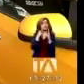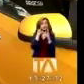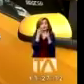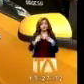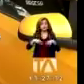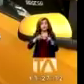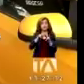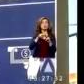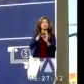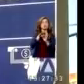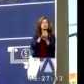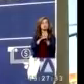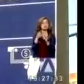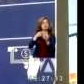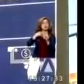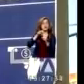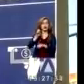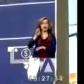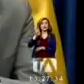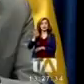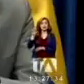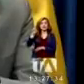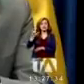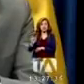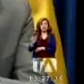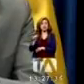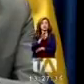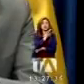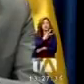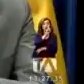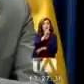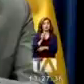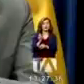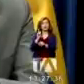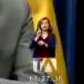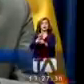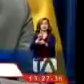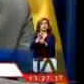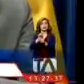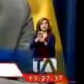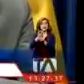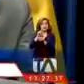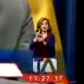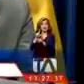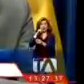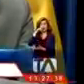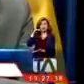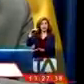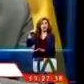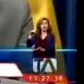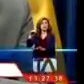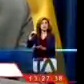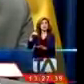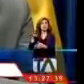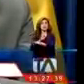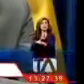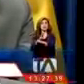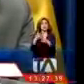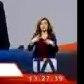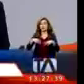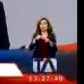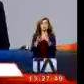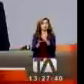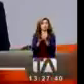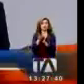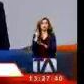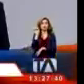reducción del subsidio para la gasolina extra y Ecopaís. El diésel de transporte público y el costo de gas de uso doméstico no se verán modificados.